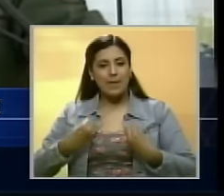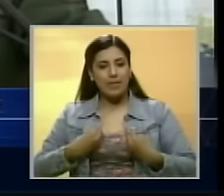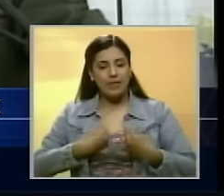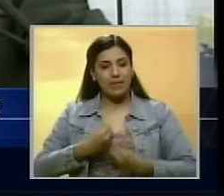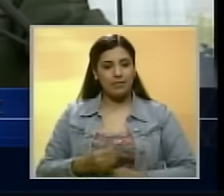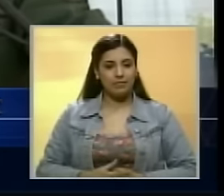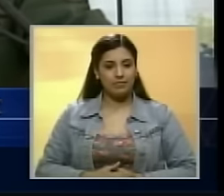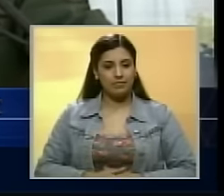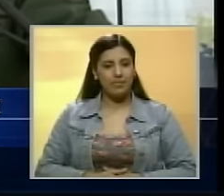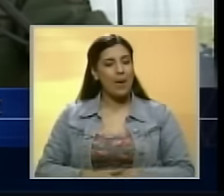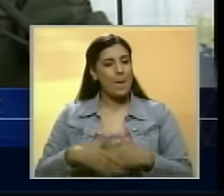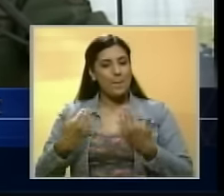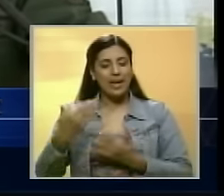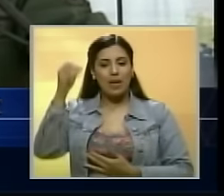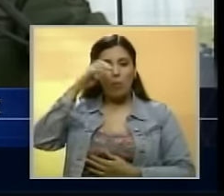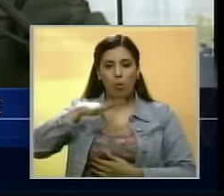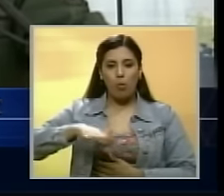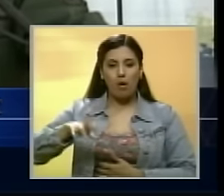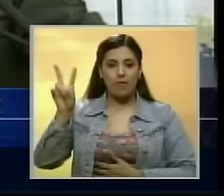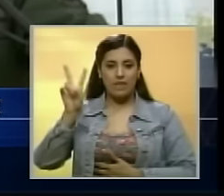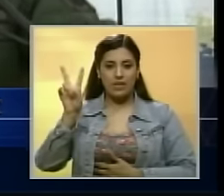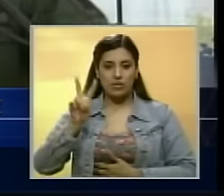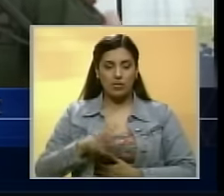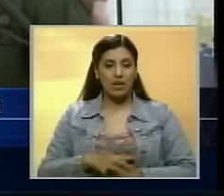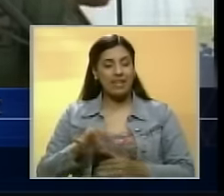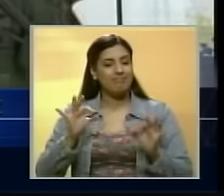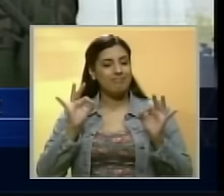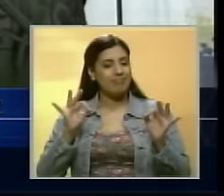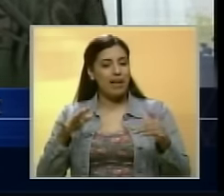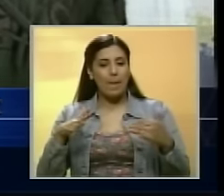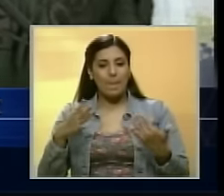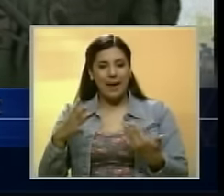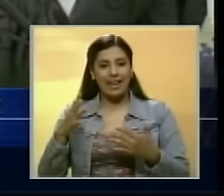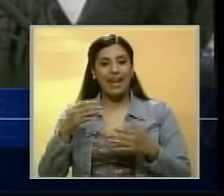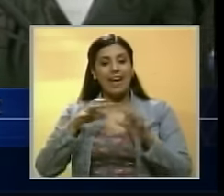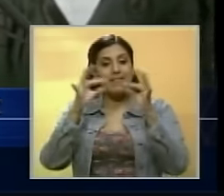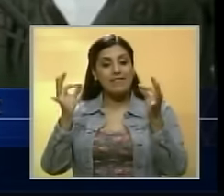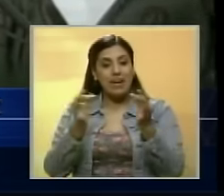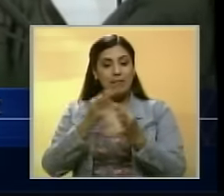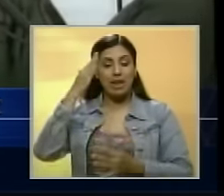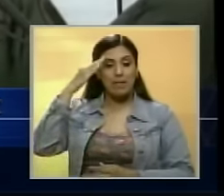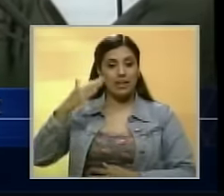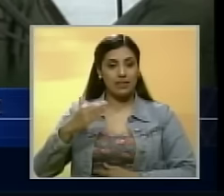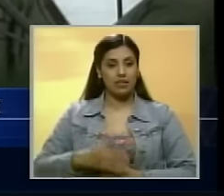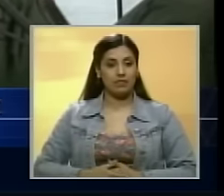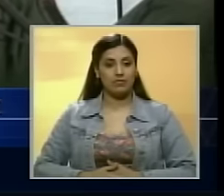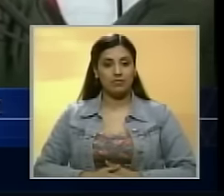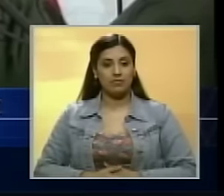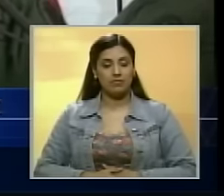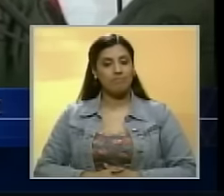bienestar para el pueblo de Venezuela específicamente para la gran familia militar